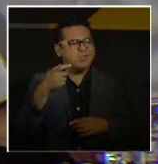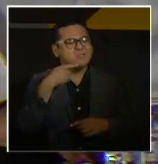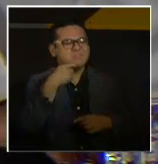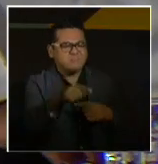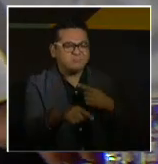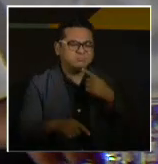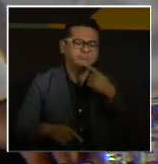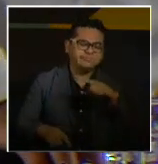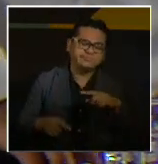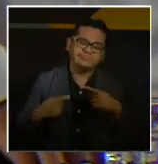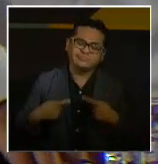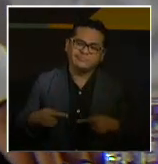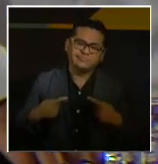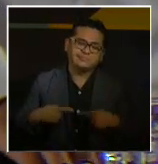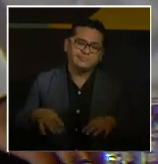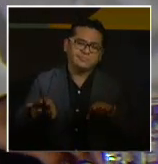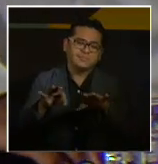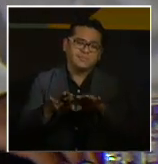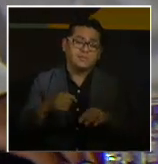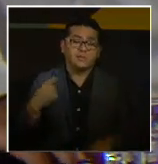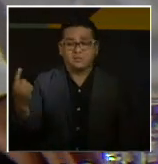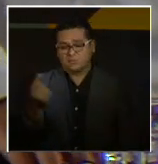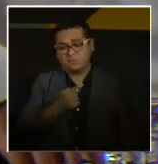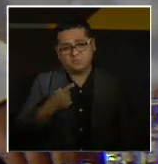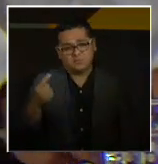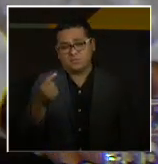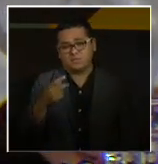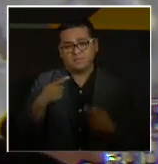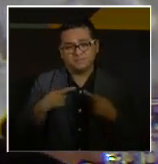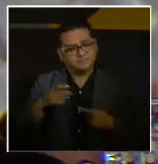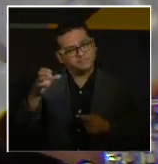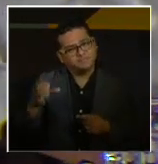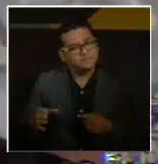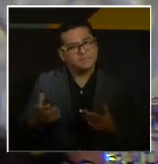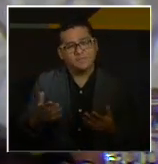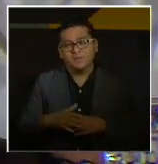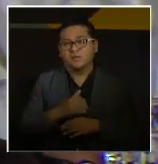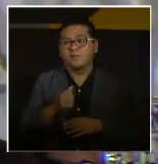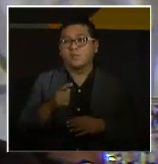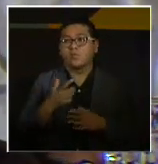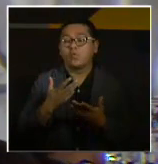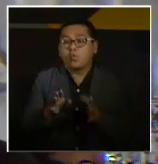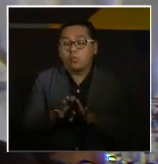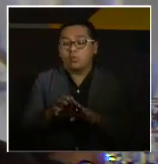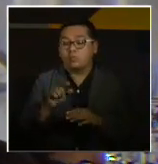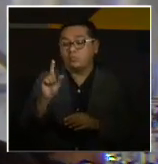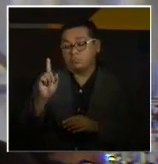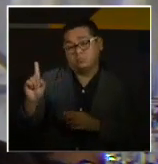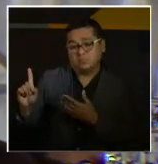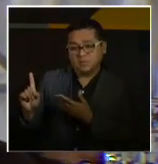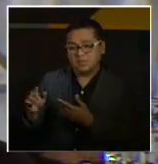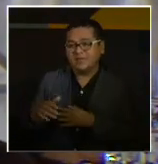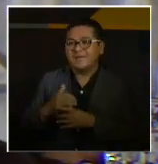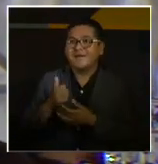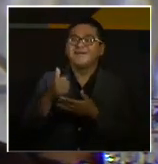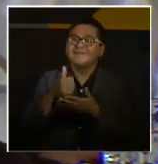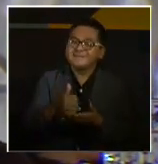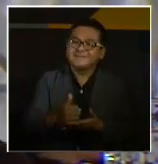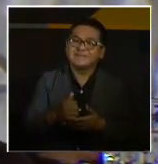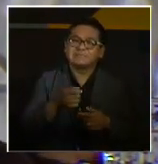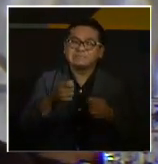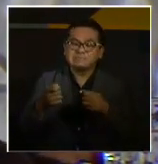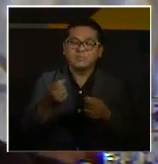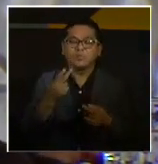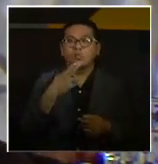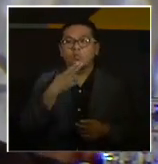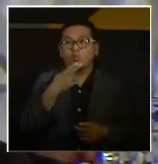ciudadanos centrales. Para nosotros, para la ciudadanía, tener instancias que por un lado nos ayuden al control y al